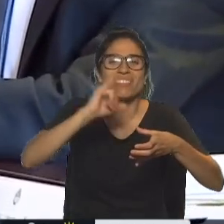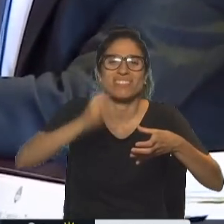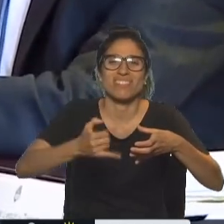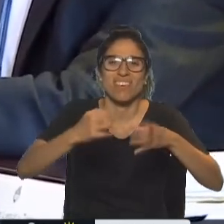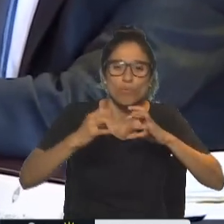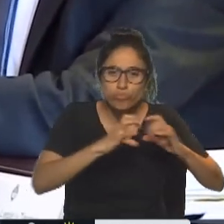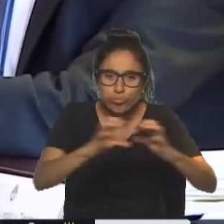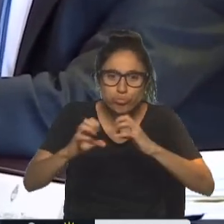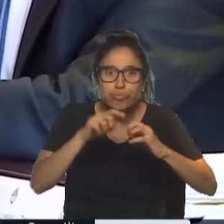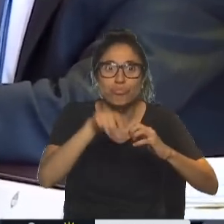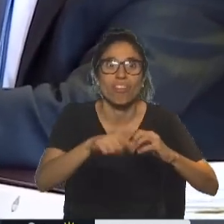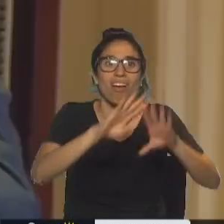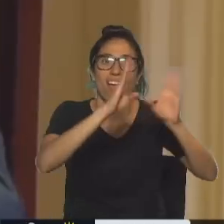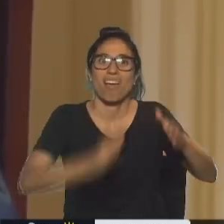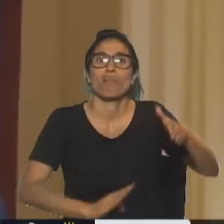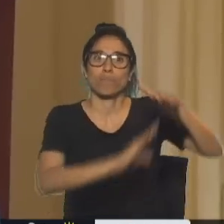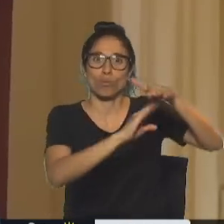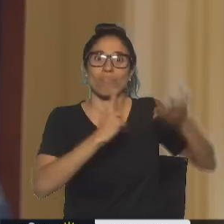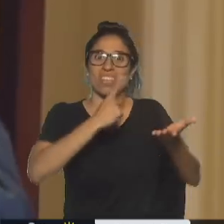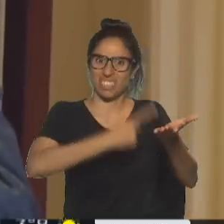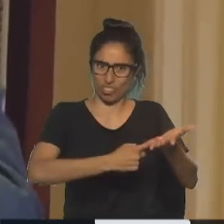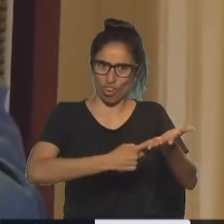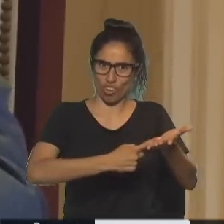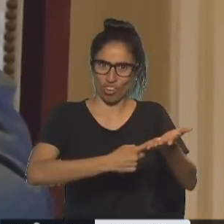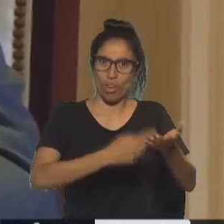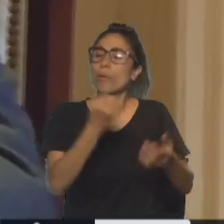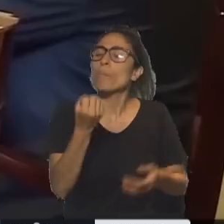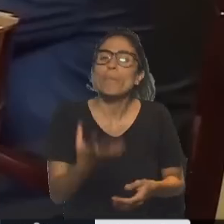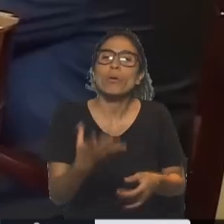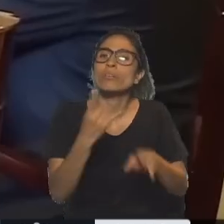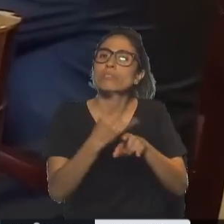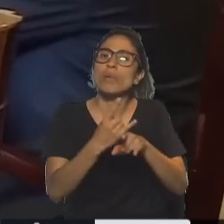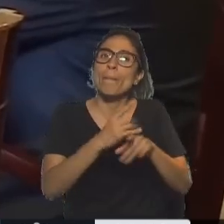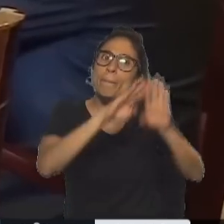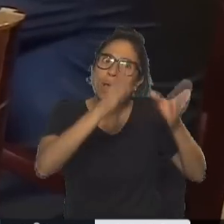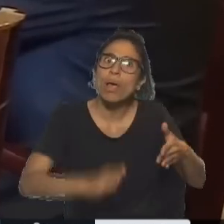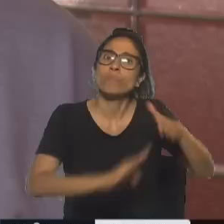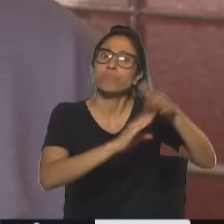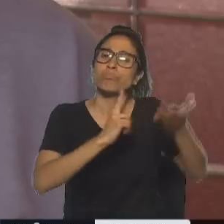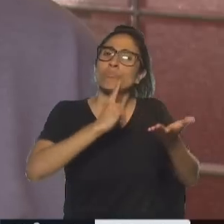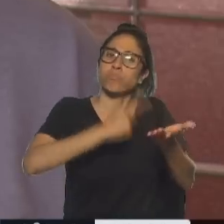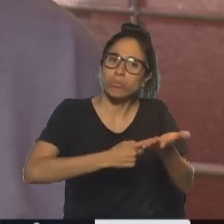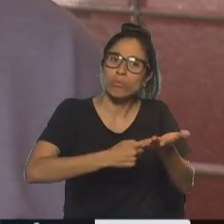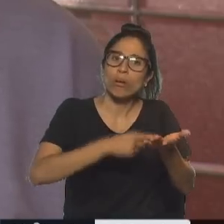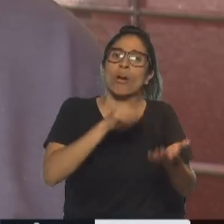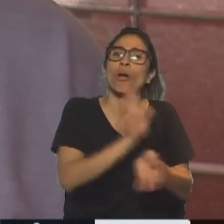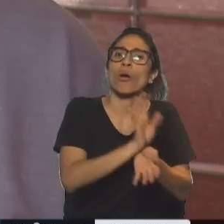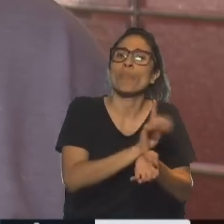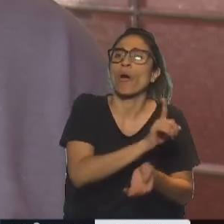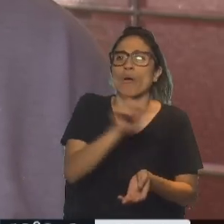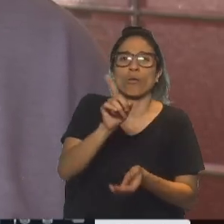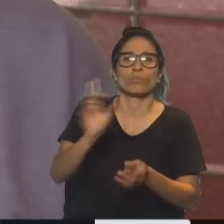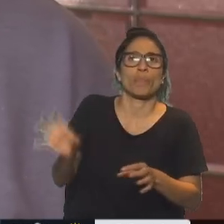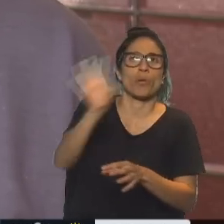a afectar las provincias. Si cumple con la sentencia, violenta la ley de presupuesto. Si cumple con la ley